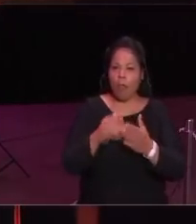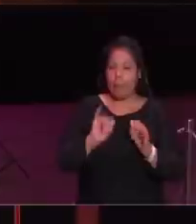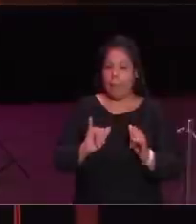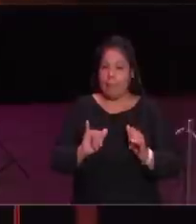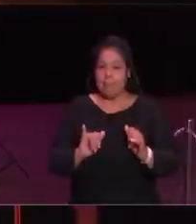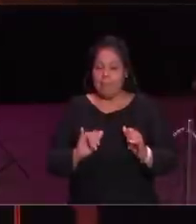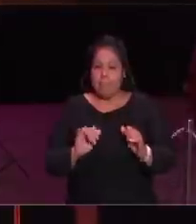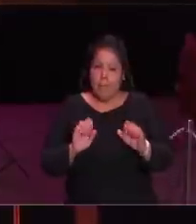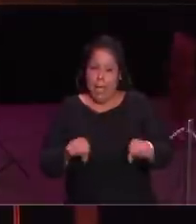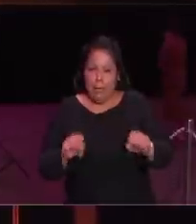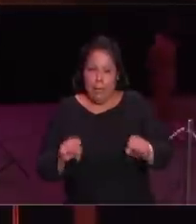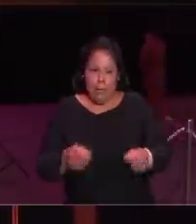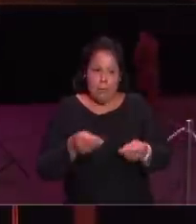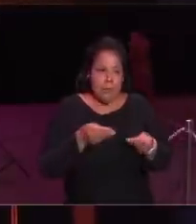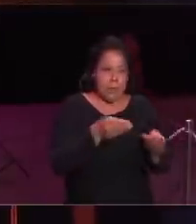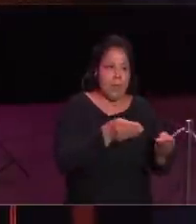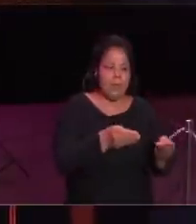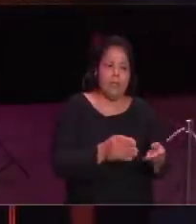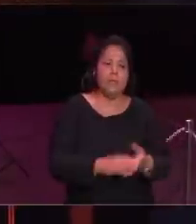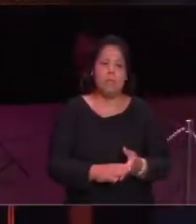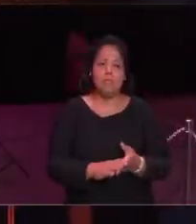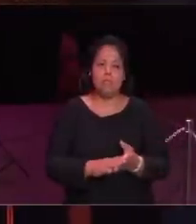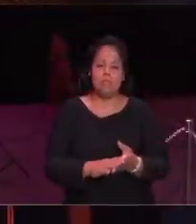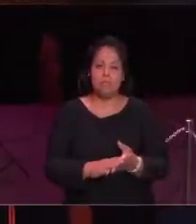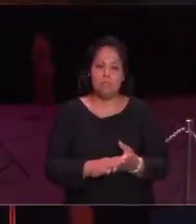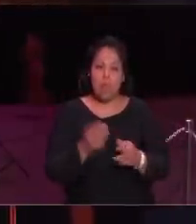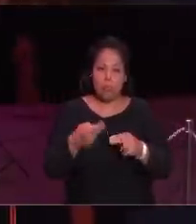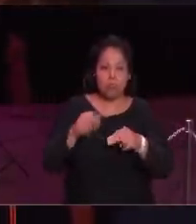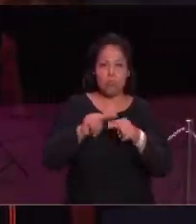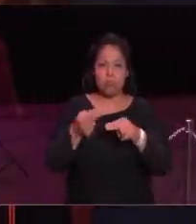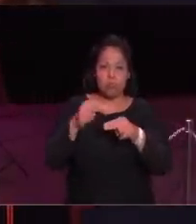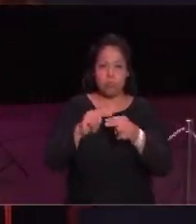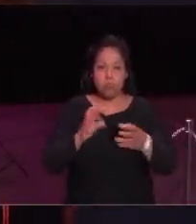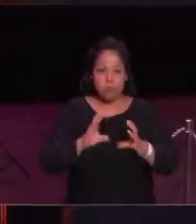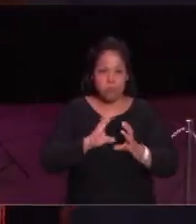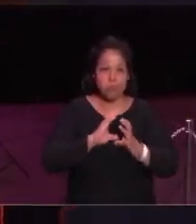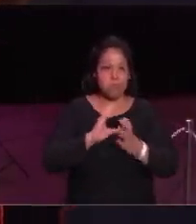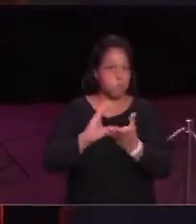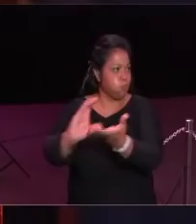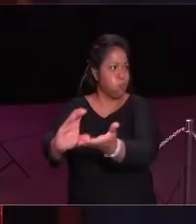pudimos dar, Señor. Multiplícales, Señor. A ti te damos la honra,